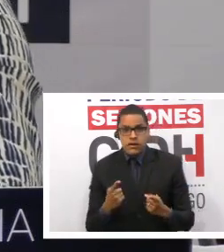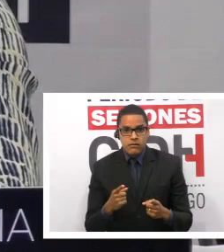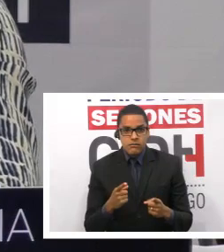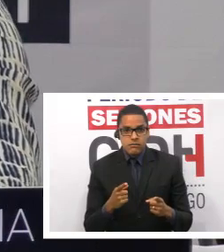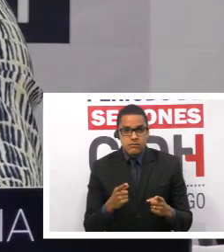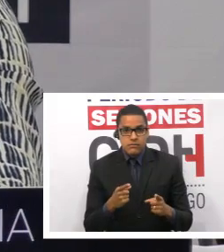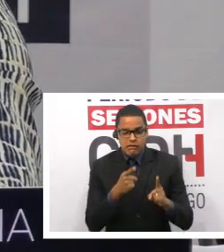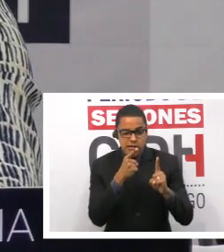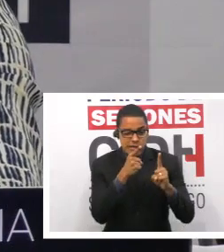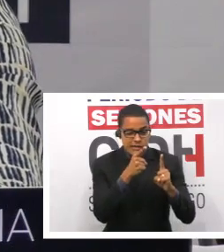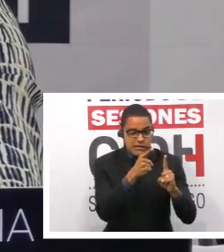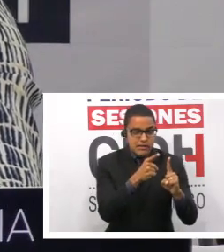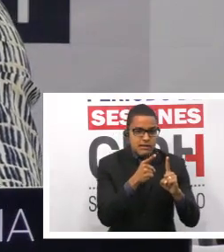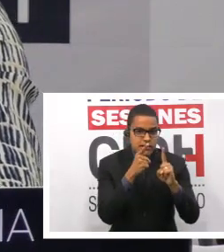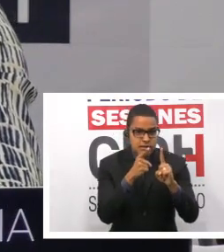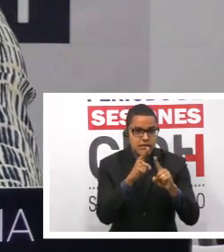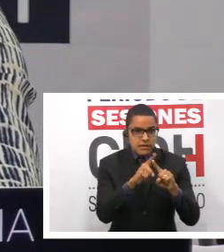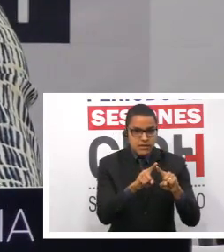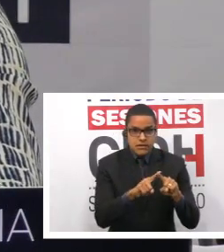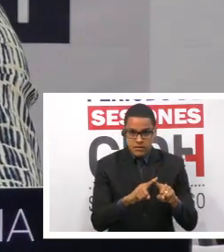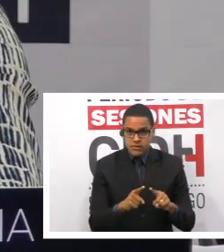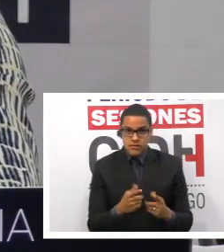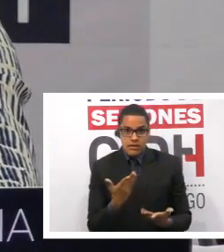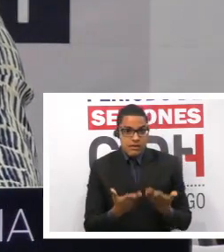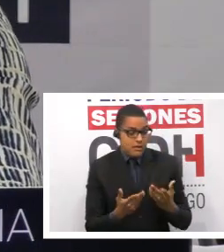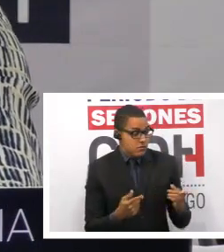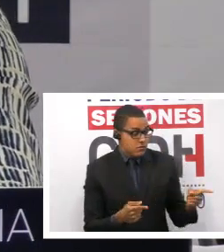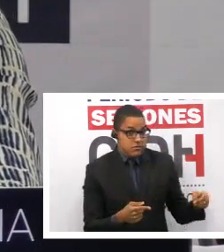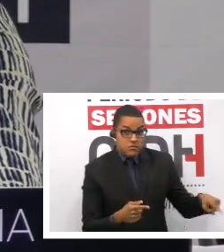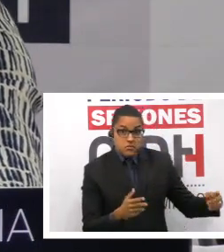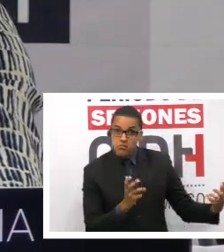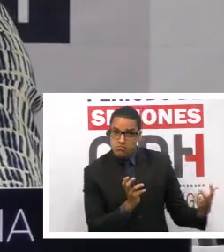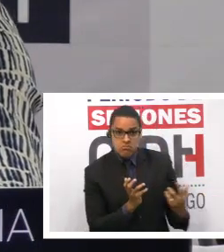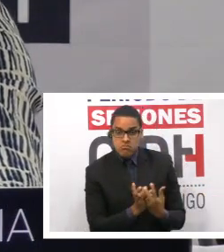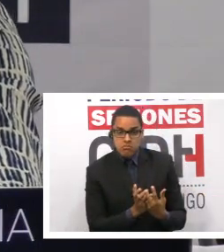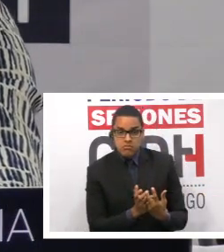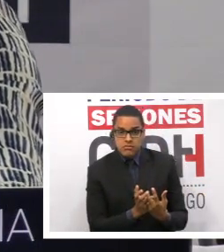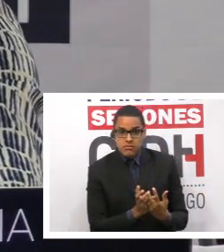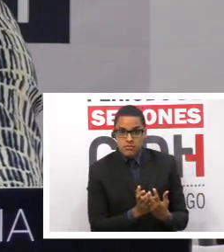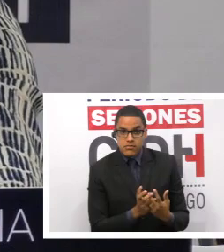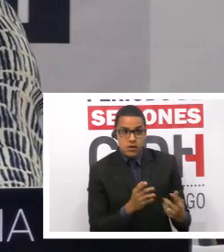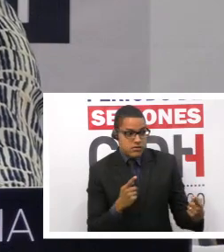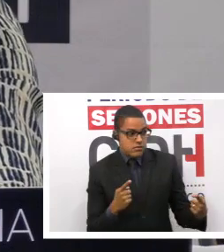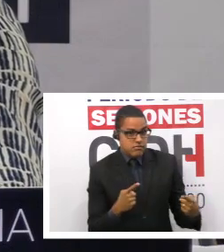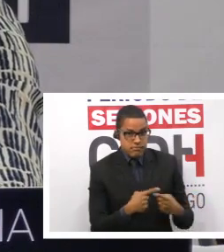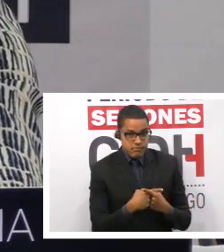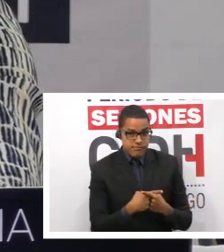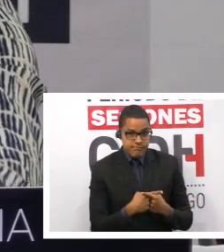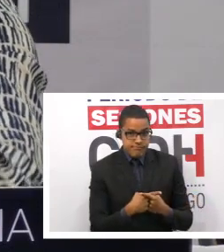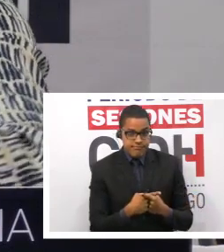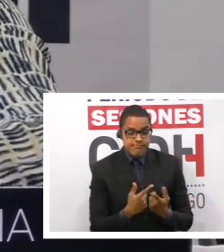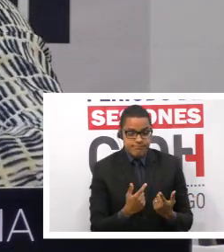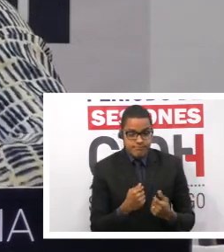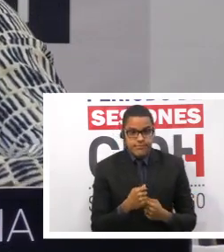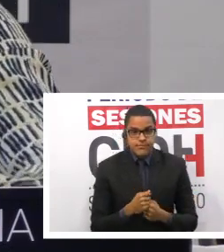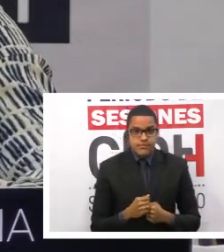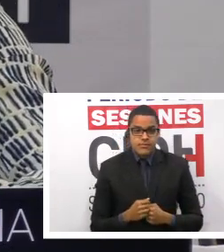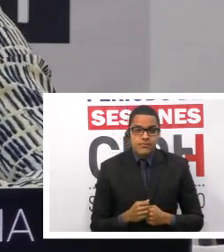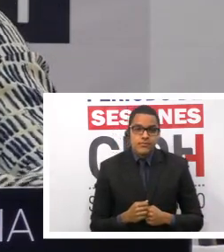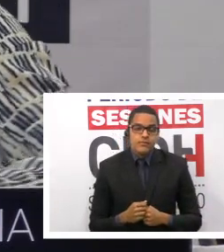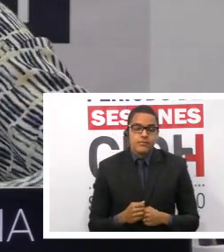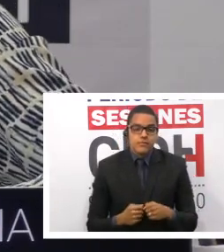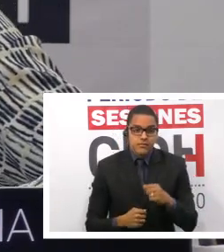porque no no hay cómo tratar de los de quien tener en cuenta el rol el protagonismo de las